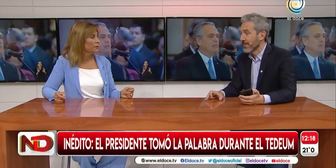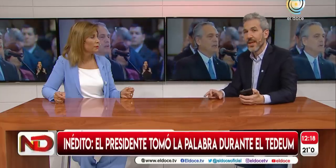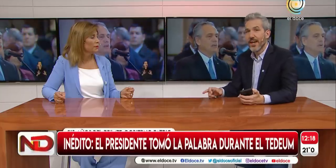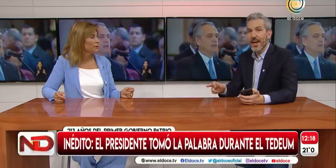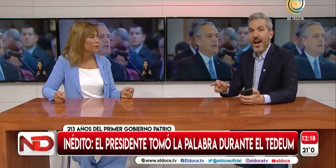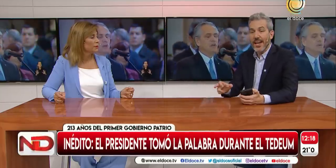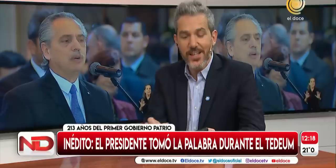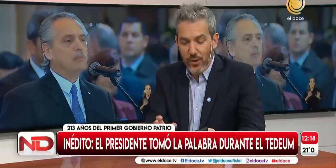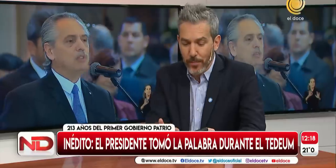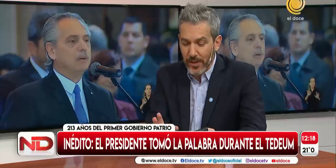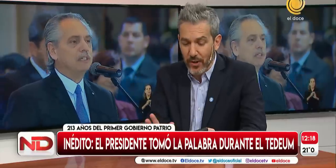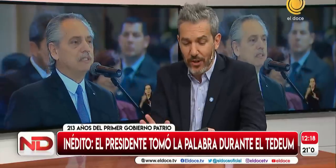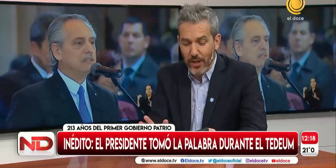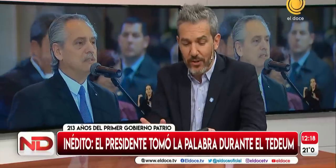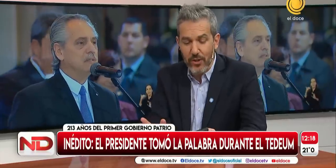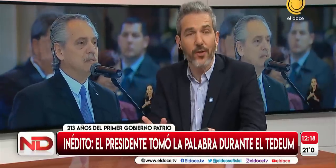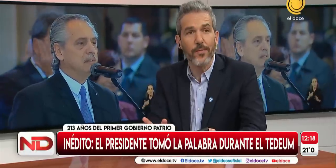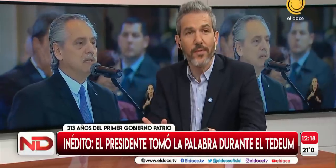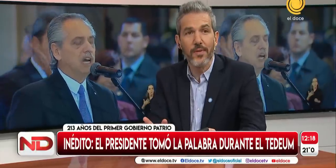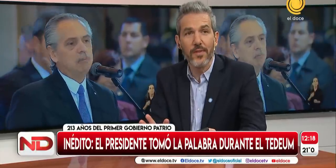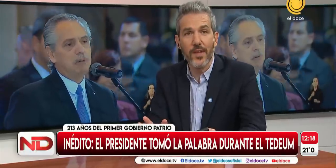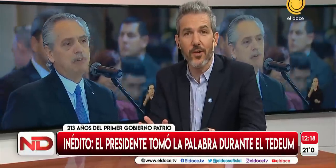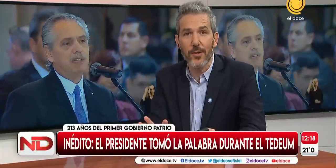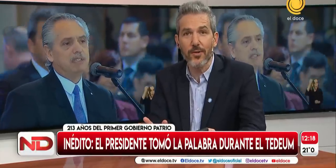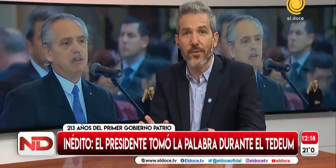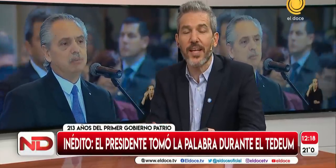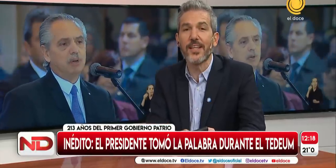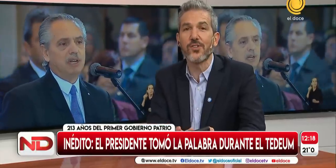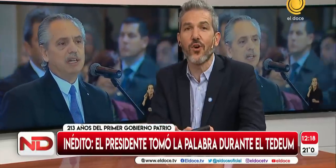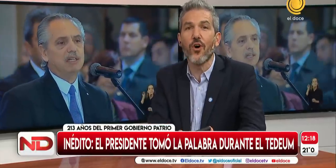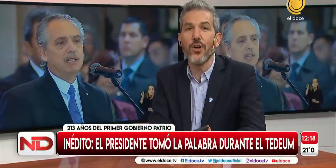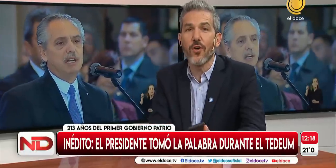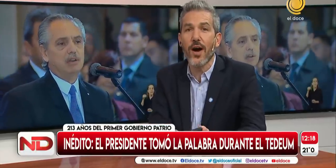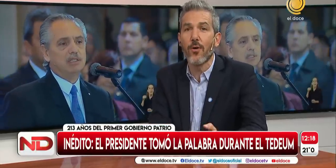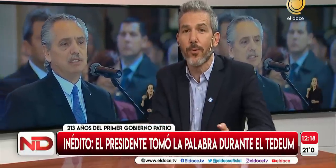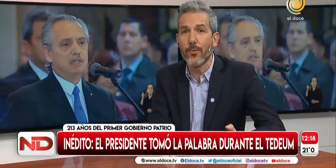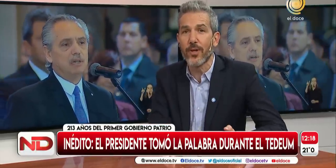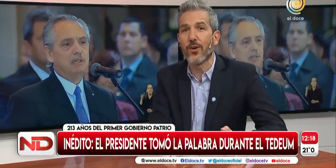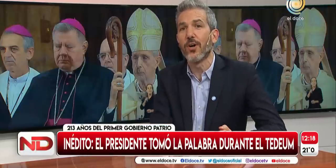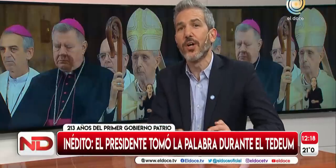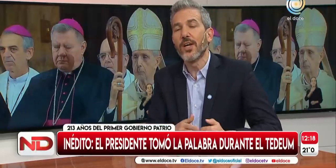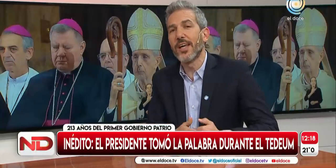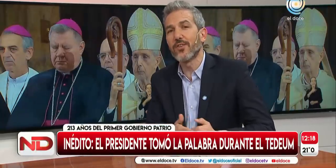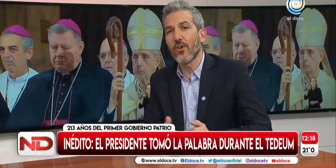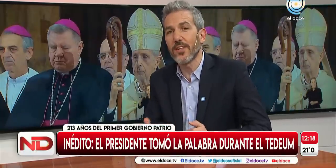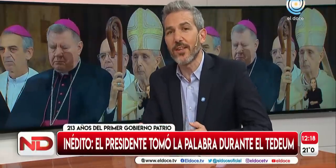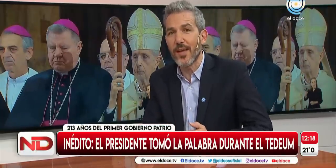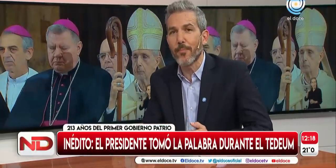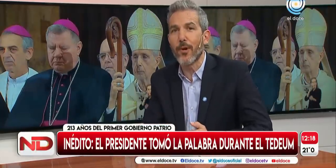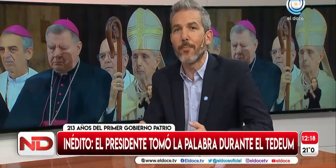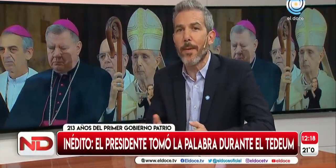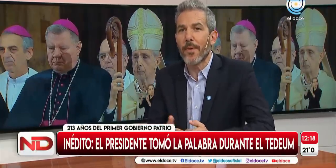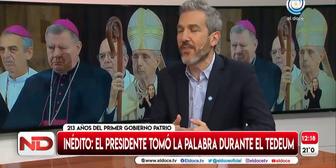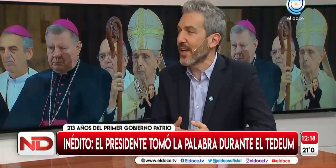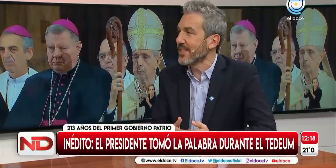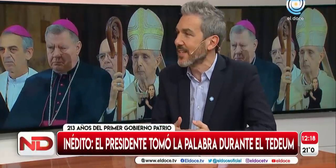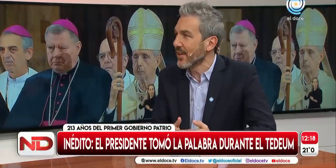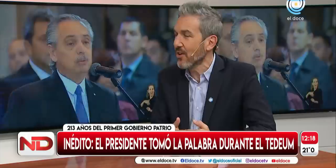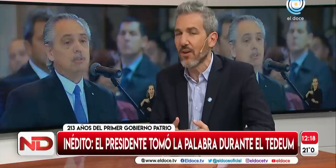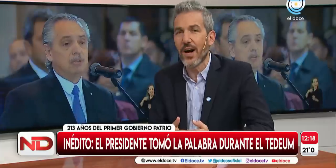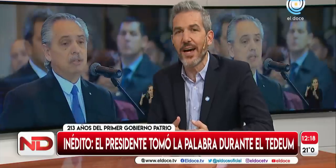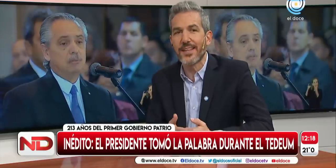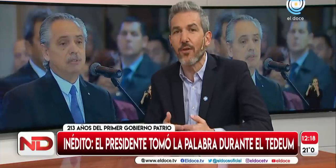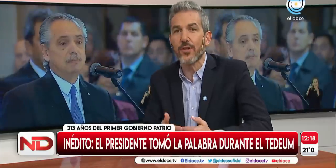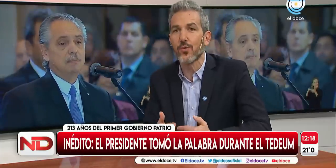responder. Ahí sorprendió lo que contó. Dijo Alberto Fernández, hoy lo hago público. En todo este tiempo el Papa